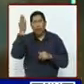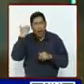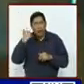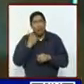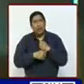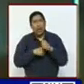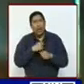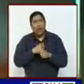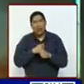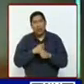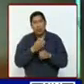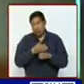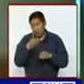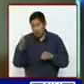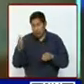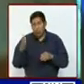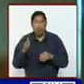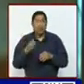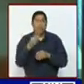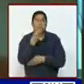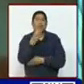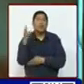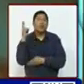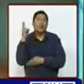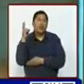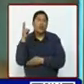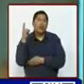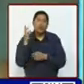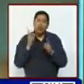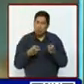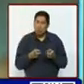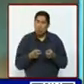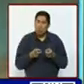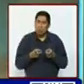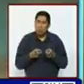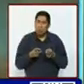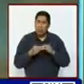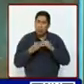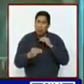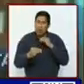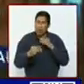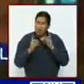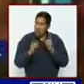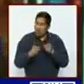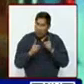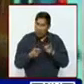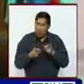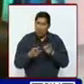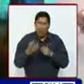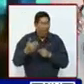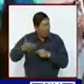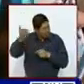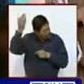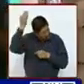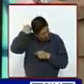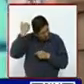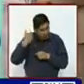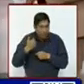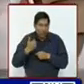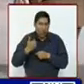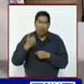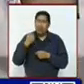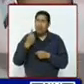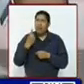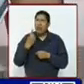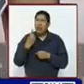años, en la calle Paralela, justamente en la zona de Villa Victoria, ocurrió un accidente con un micro de las mismas características, donde